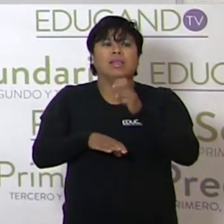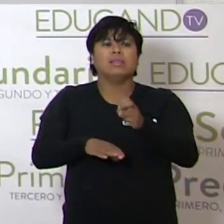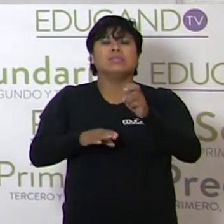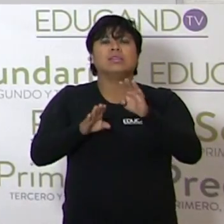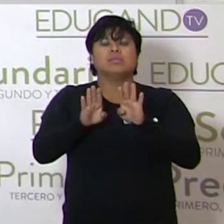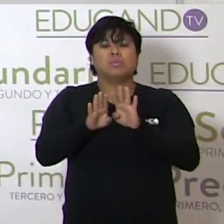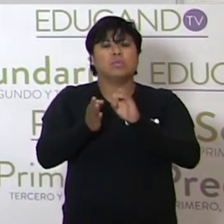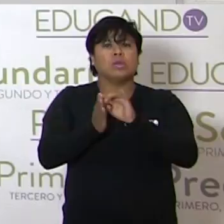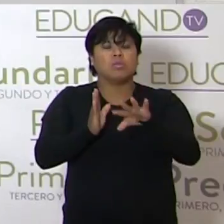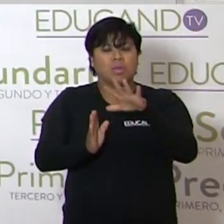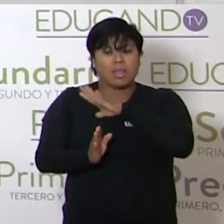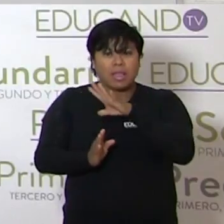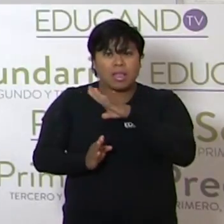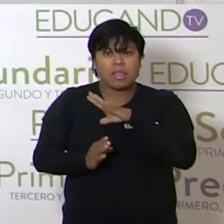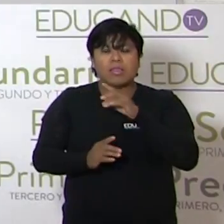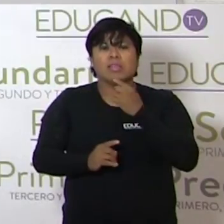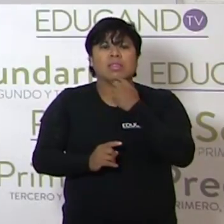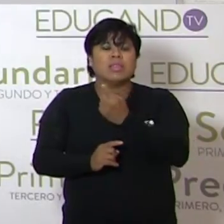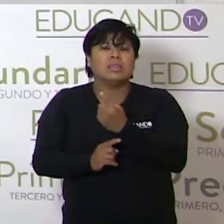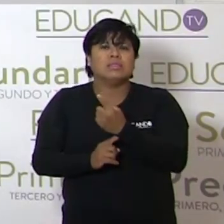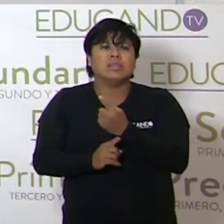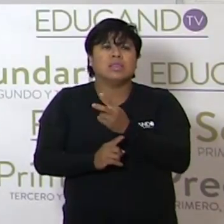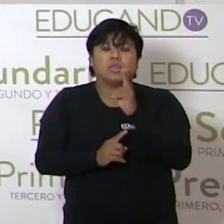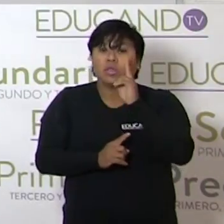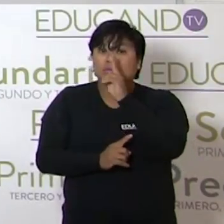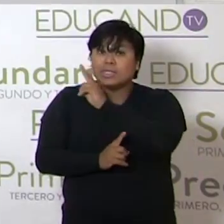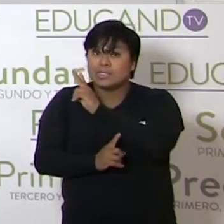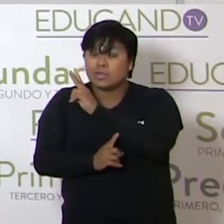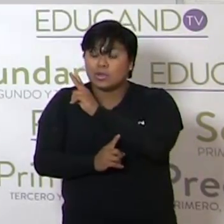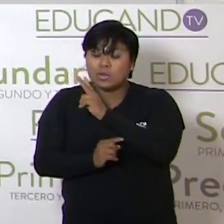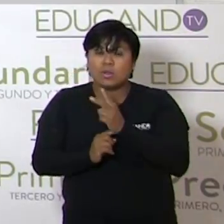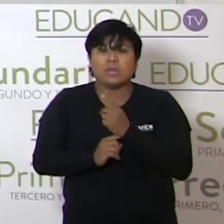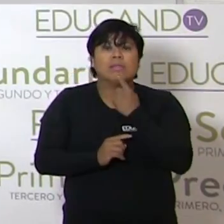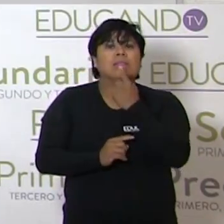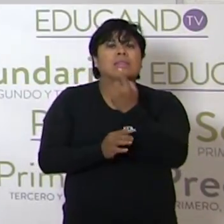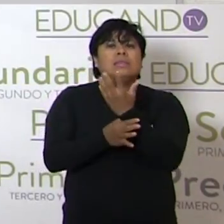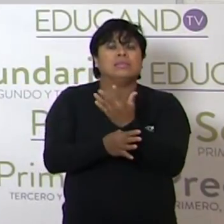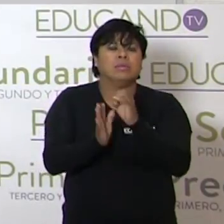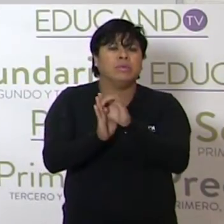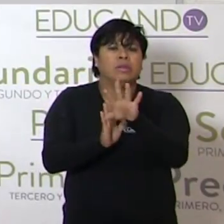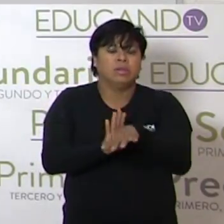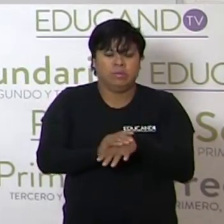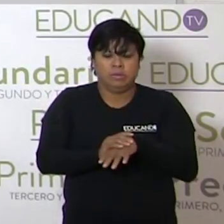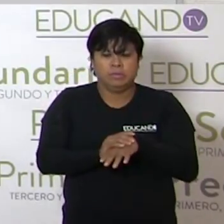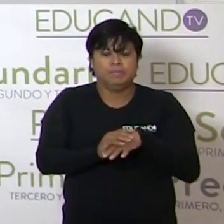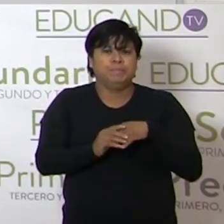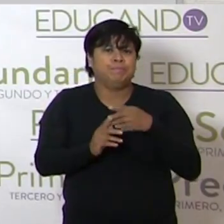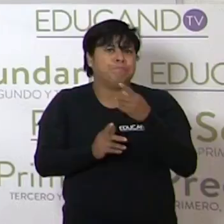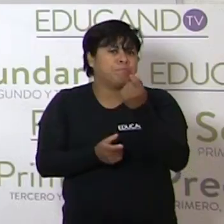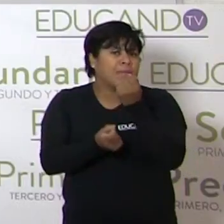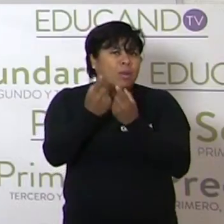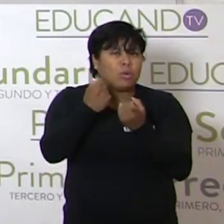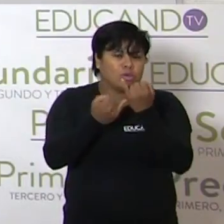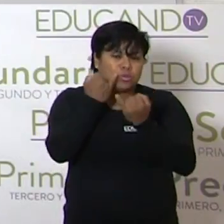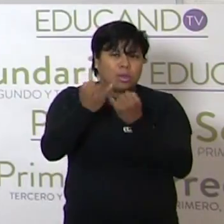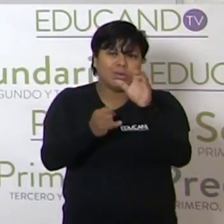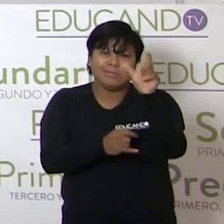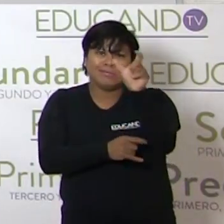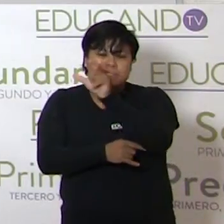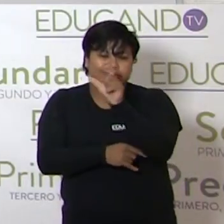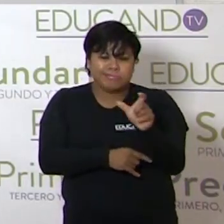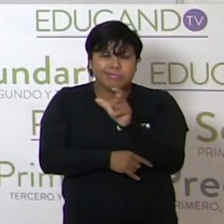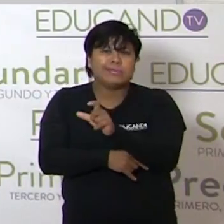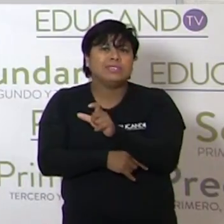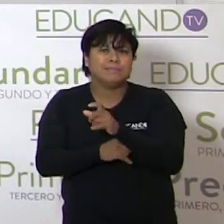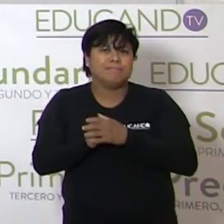una de estas donde hay aplicaciones y juegos, puedes darte cuenta. Aquí menciono algunos. Estos son algunos juegos. Aquí está uno que se llama Tic Tac